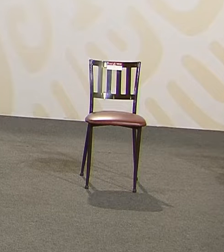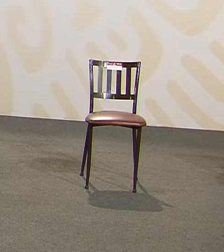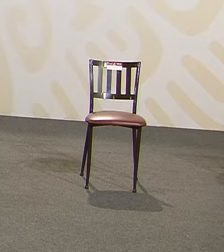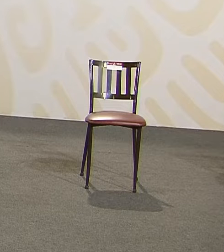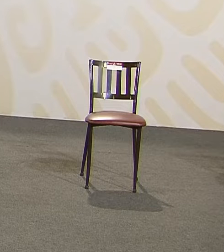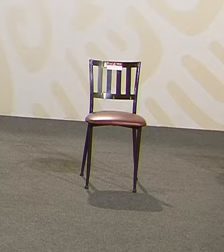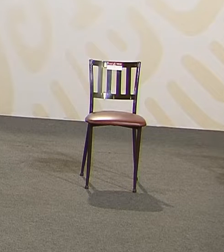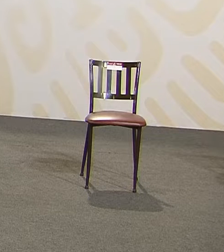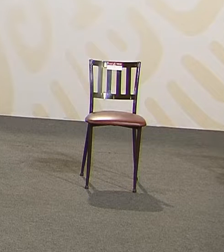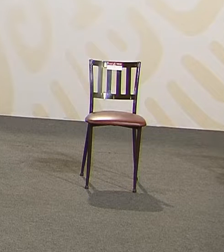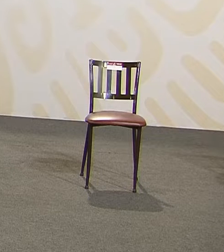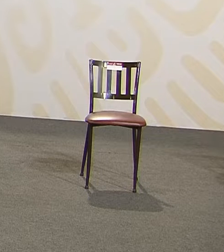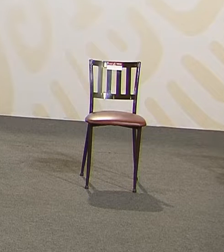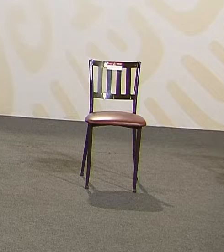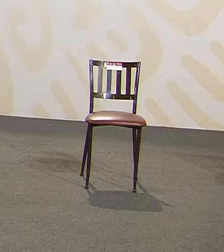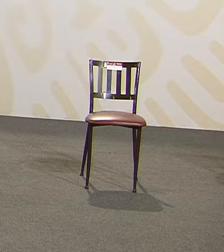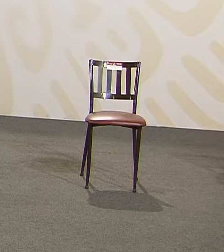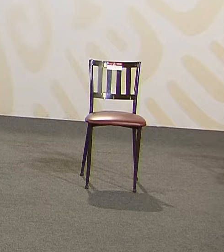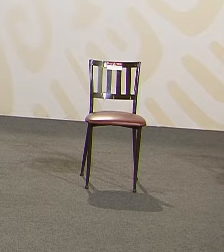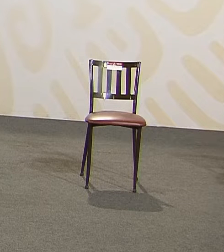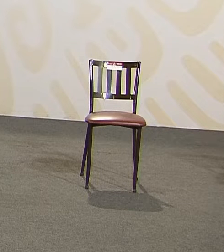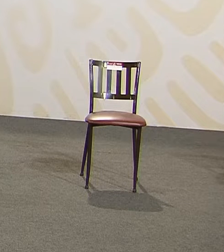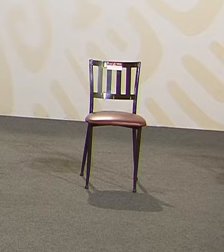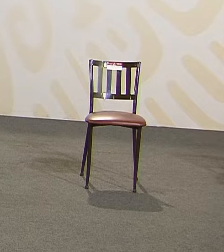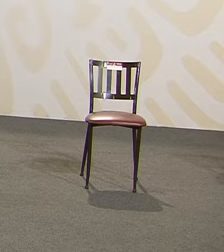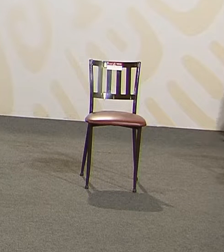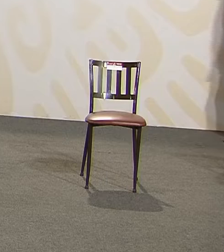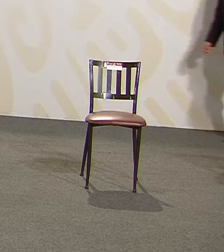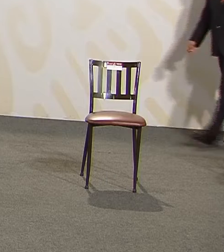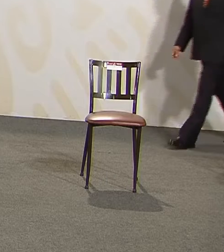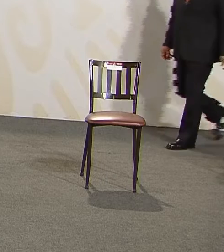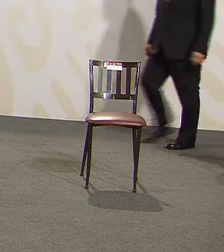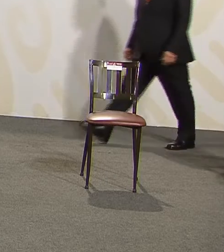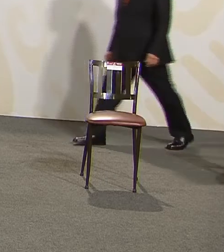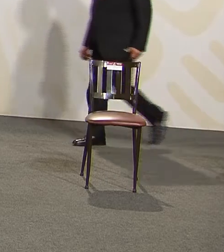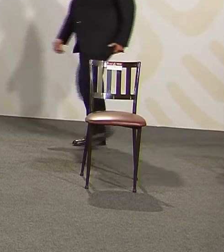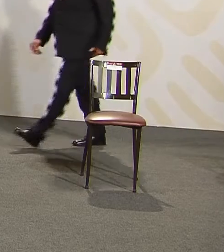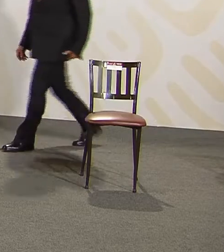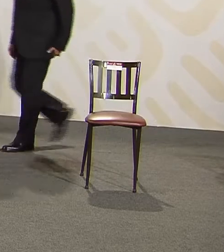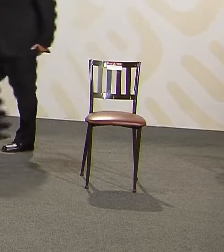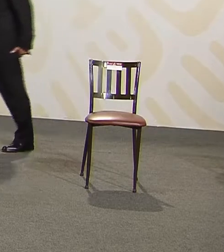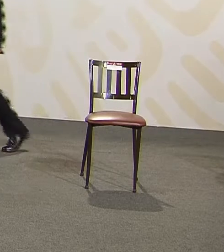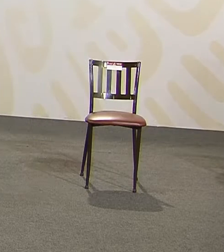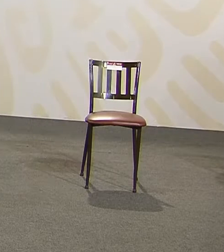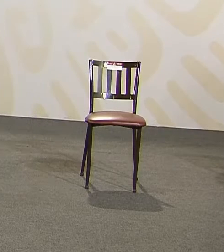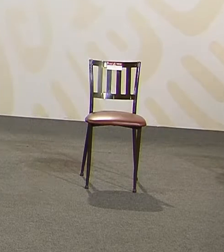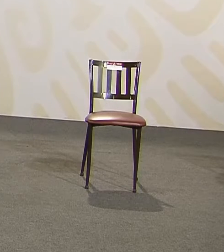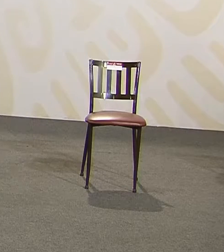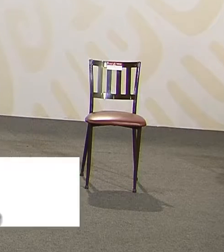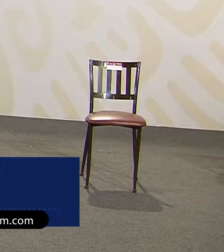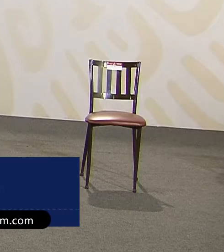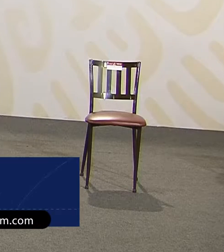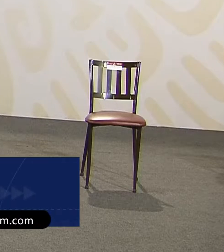escolar 2022-2023, mientras que la Secretaría de Educación Pública pidió mantener las medidas sanitarias contra el COVID-19.